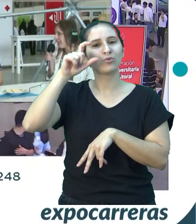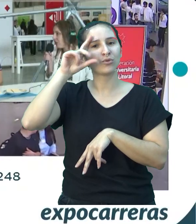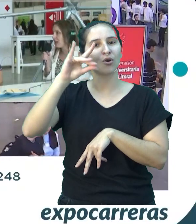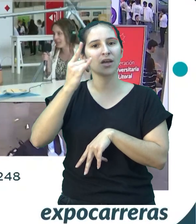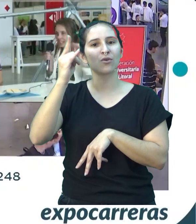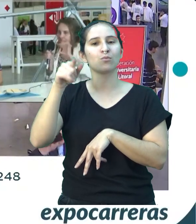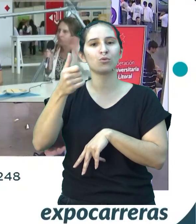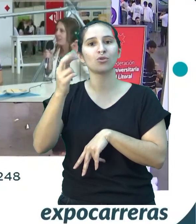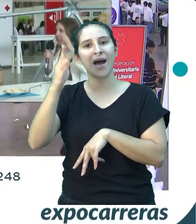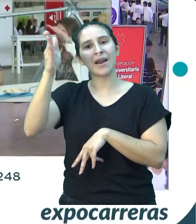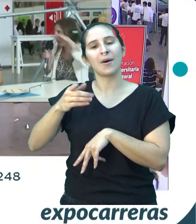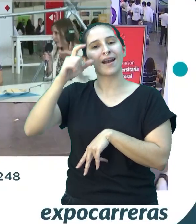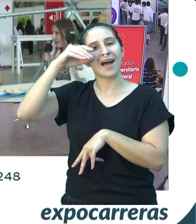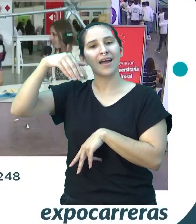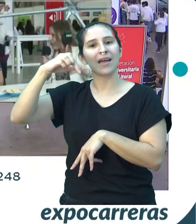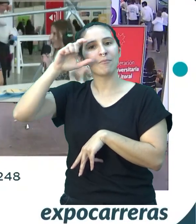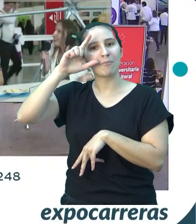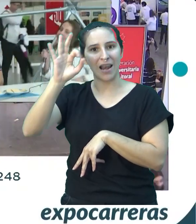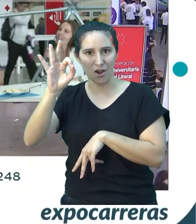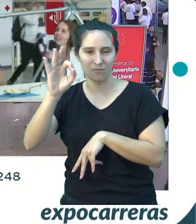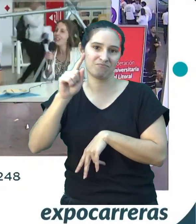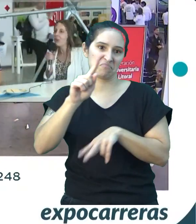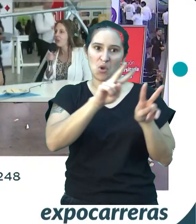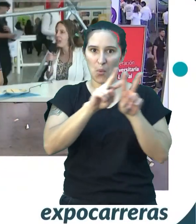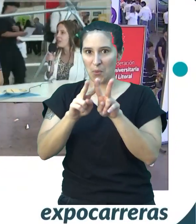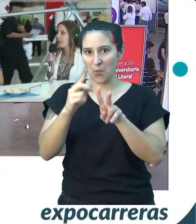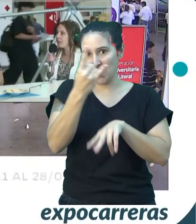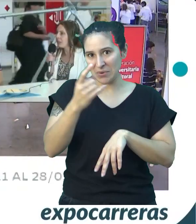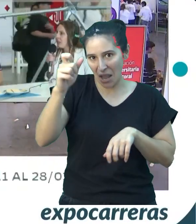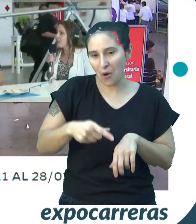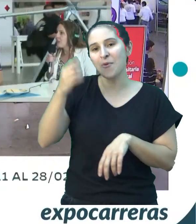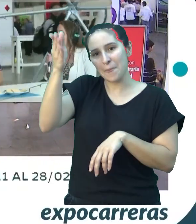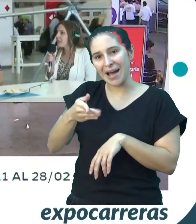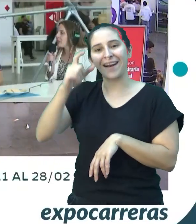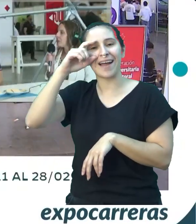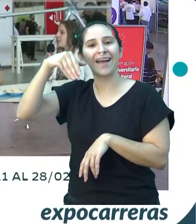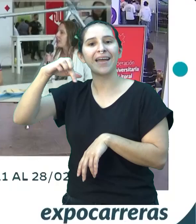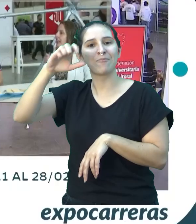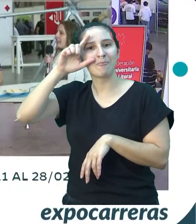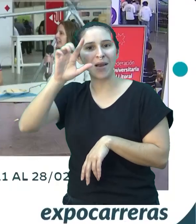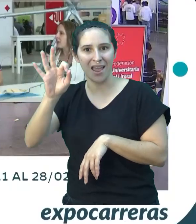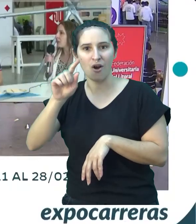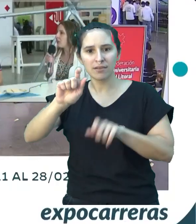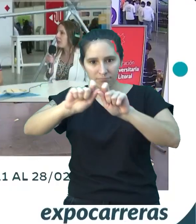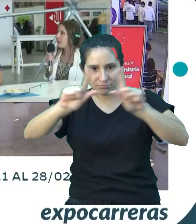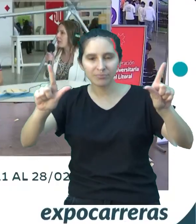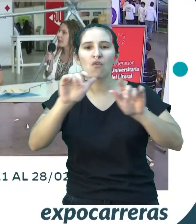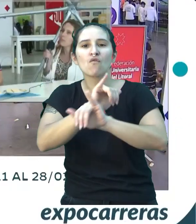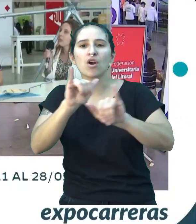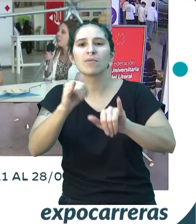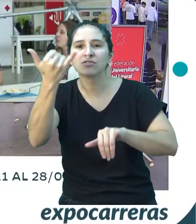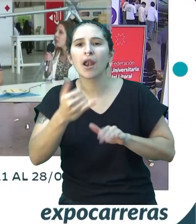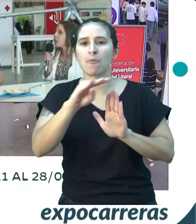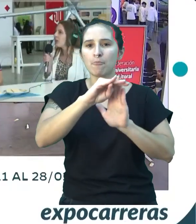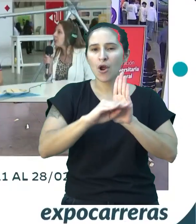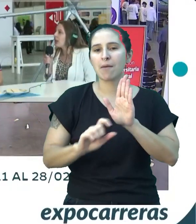www.unl.edu.ar/empleo. Es la página de la universidad con el /empleo. Sí. Así que bueno, ahí pueden ver toda la información respecto al programa Primer Empleo y